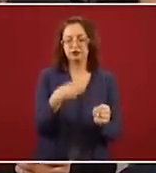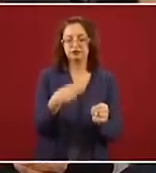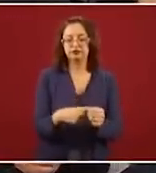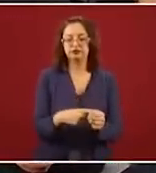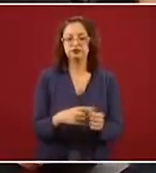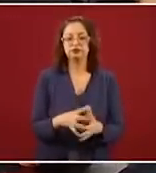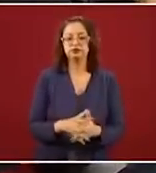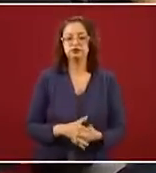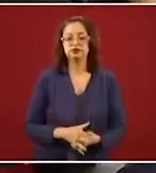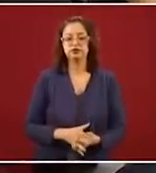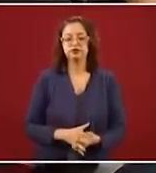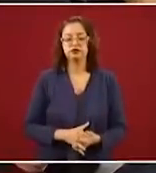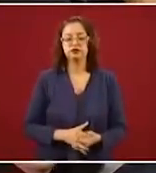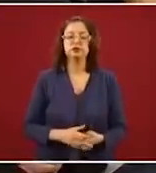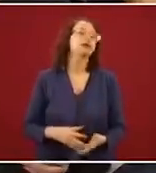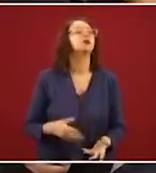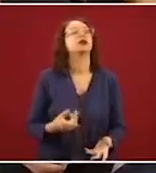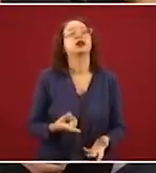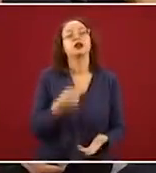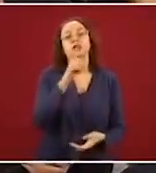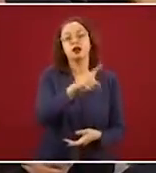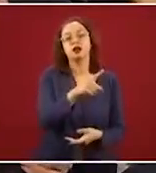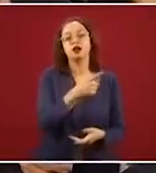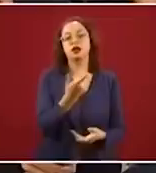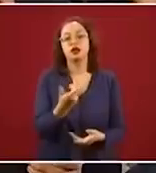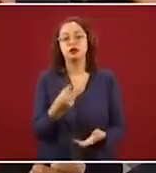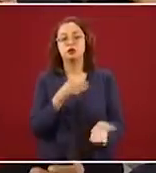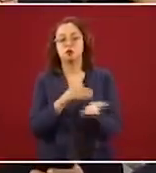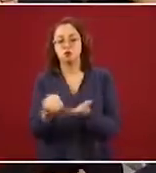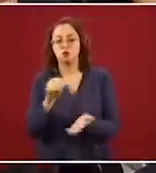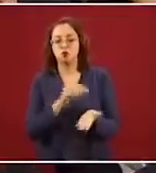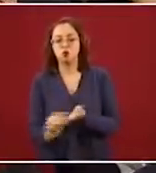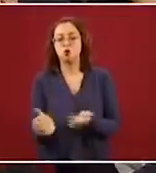obviamente cerdo, pero también pollo, y se puede venir